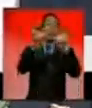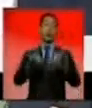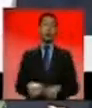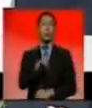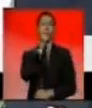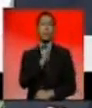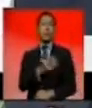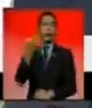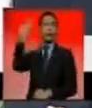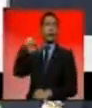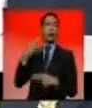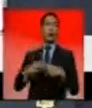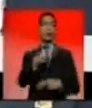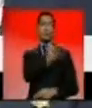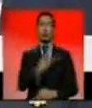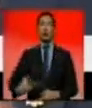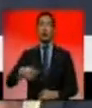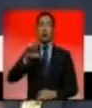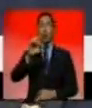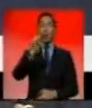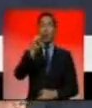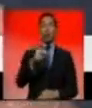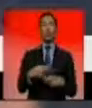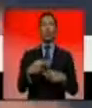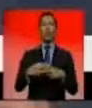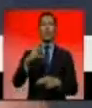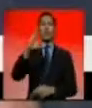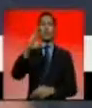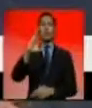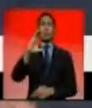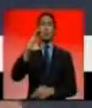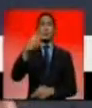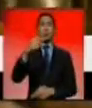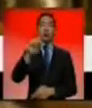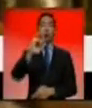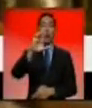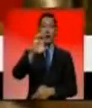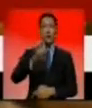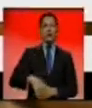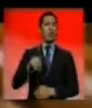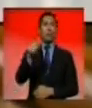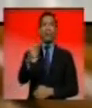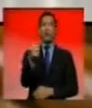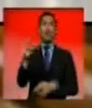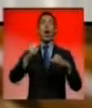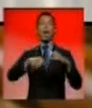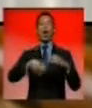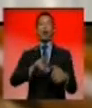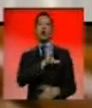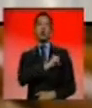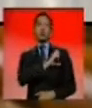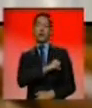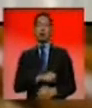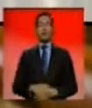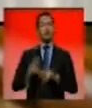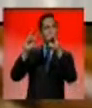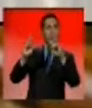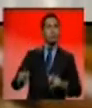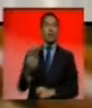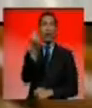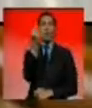semana ante el juzgado. Este es uno de los 24 casos que se han aperturado desde mayo de 2016 hasta la fecha para investigar los